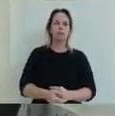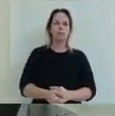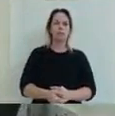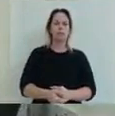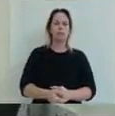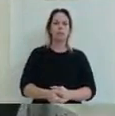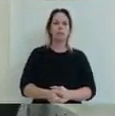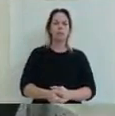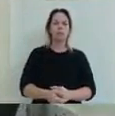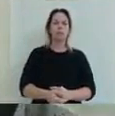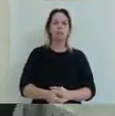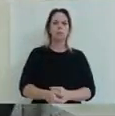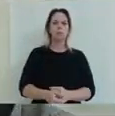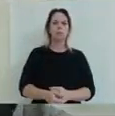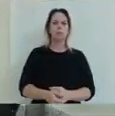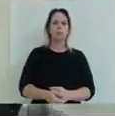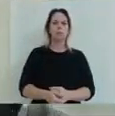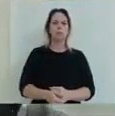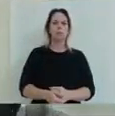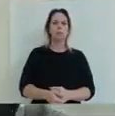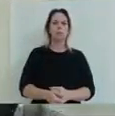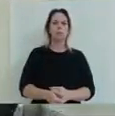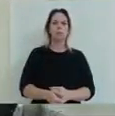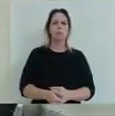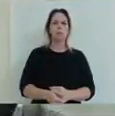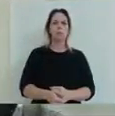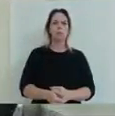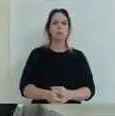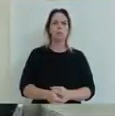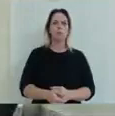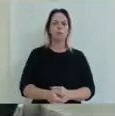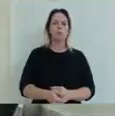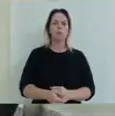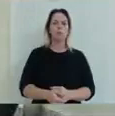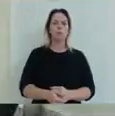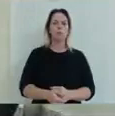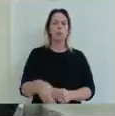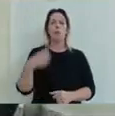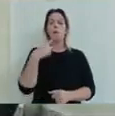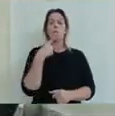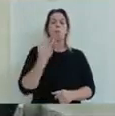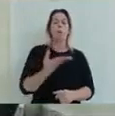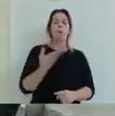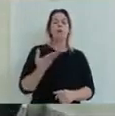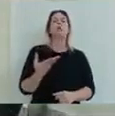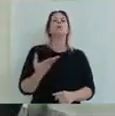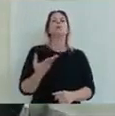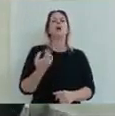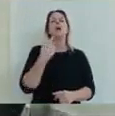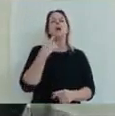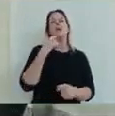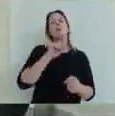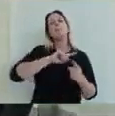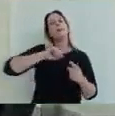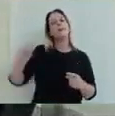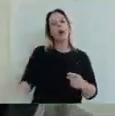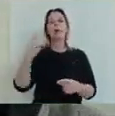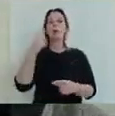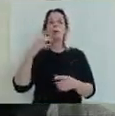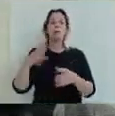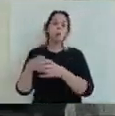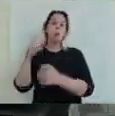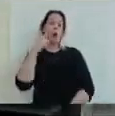tome conocimiento y se proceda a darle cumplimiento desde justamente esa área municipal. Pongo a consideración